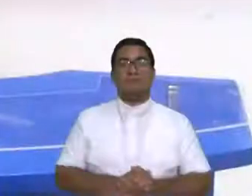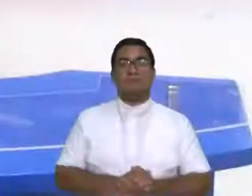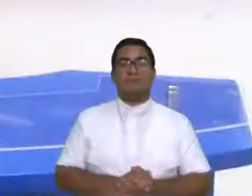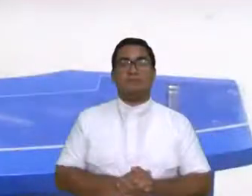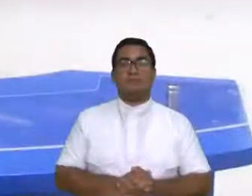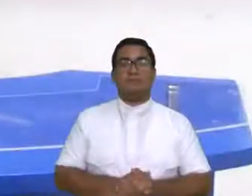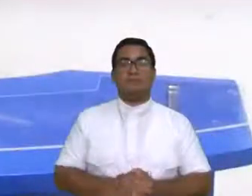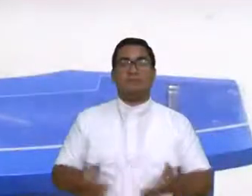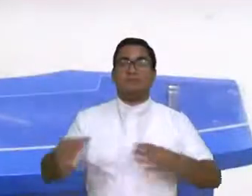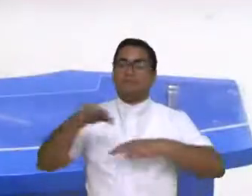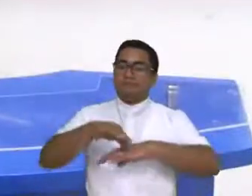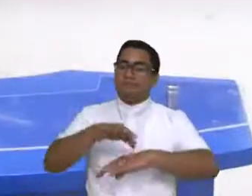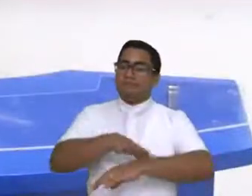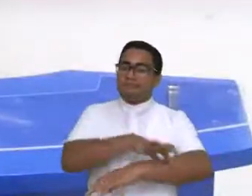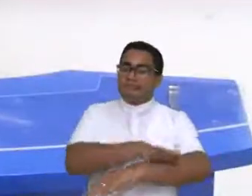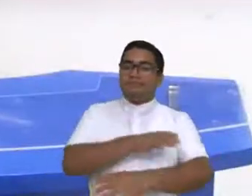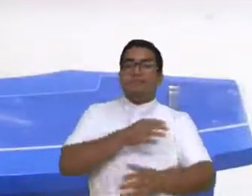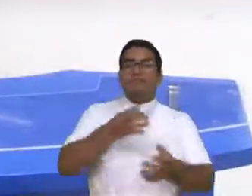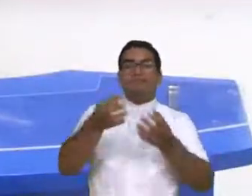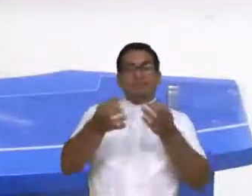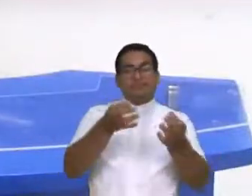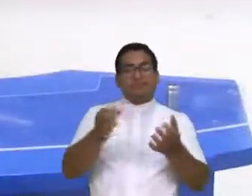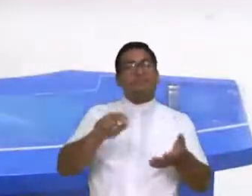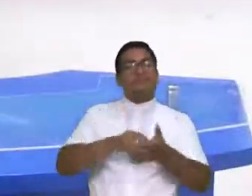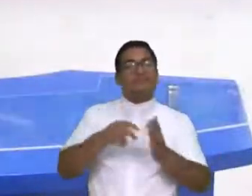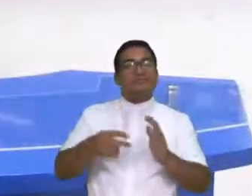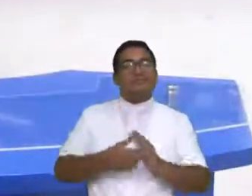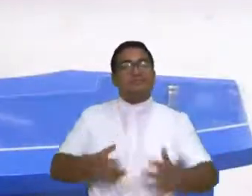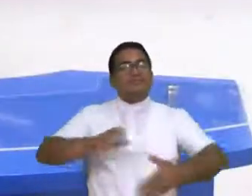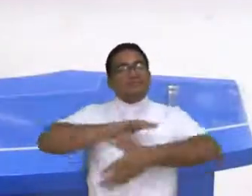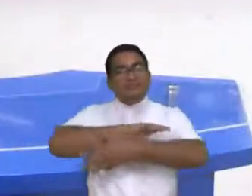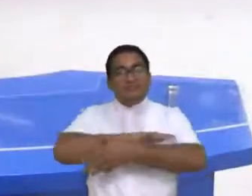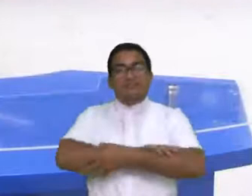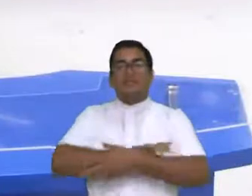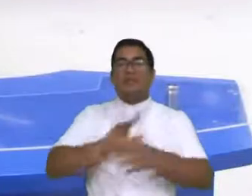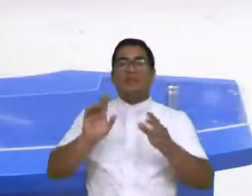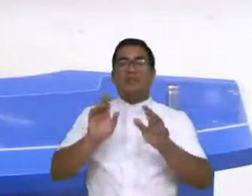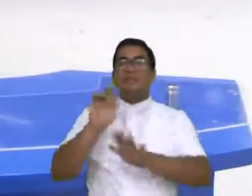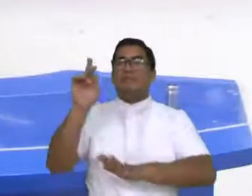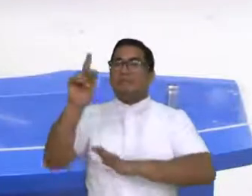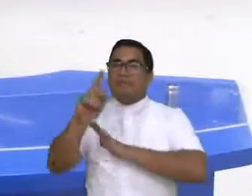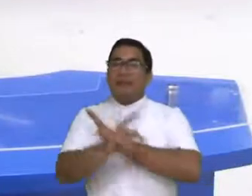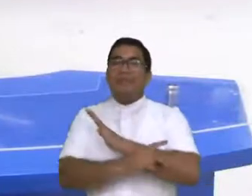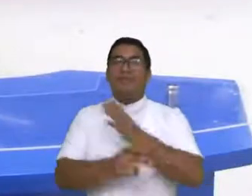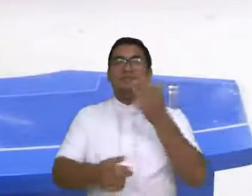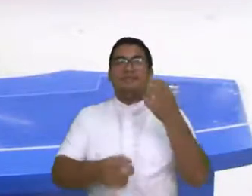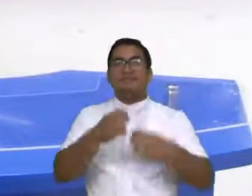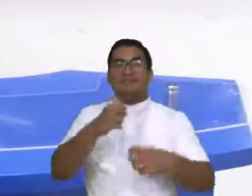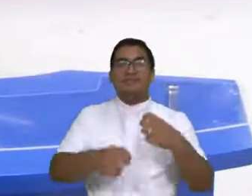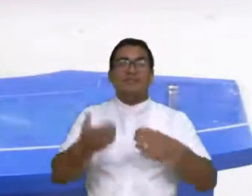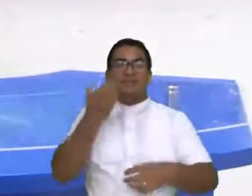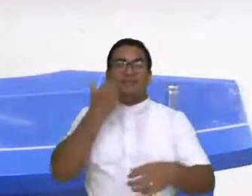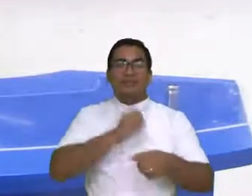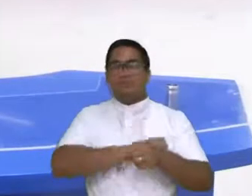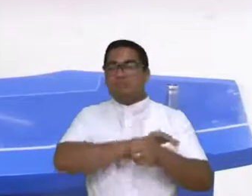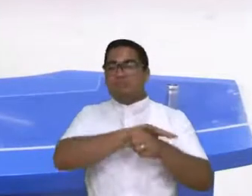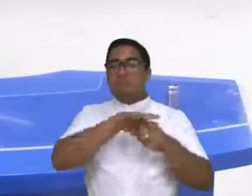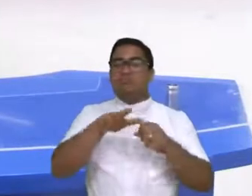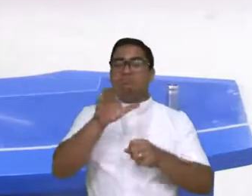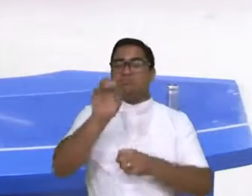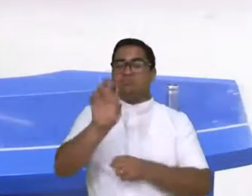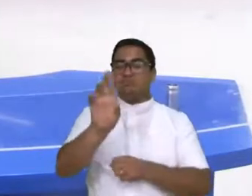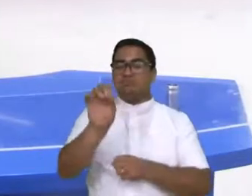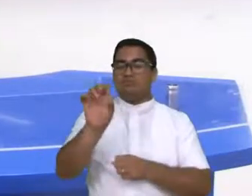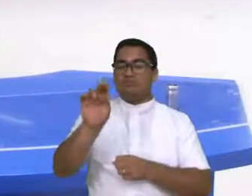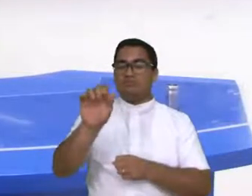La compañera Rosario Murillo expresa muestras de solidaridad para los pueblos que actualmente padecen ante el coronavirus. Esto y